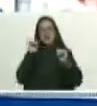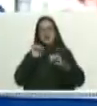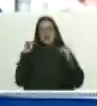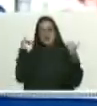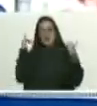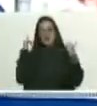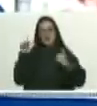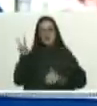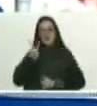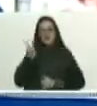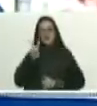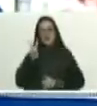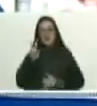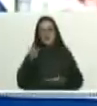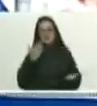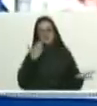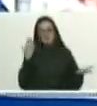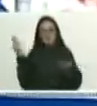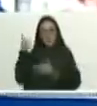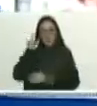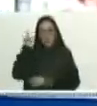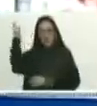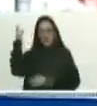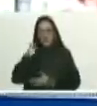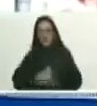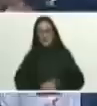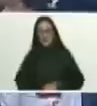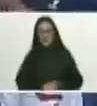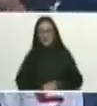fiestas, Venezuela! ¡Adelante, Guárico!